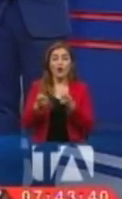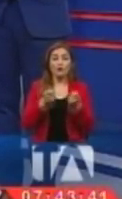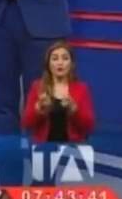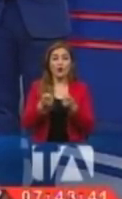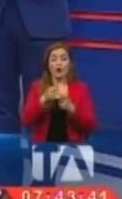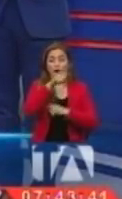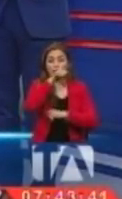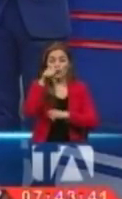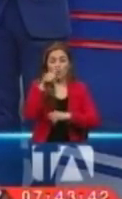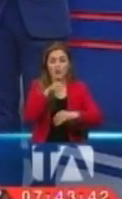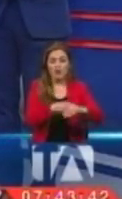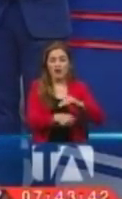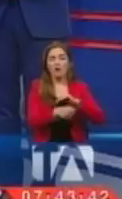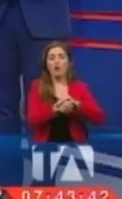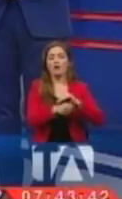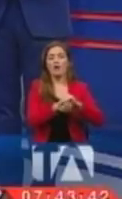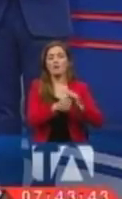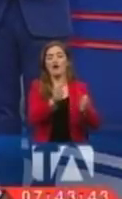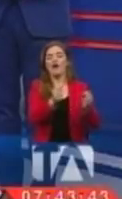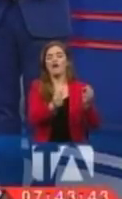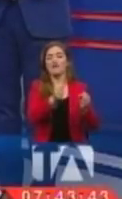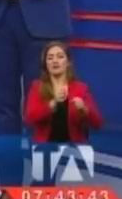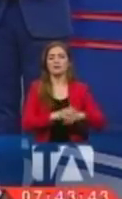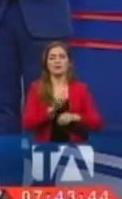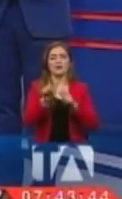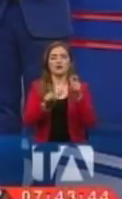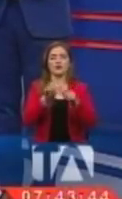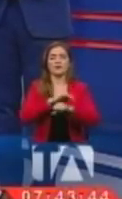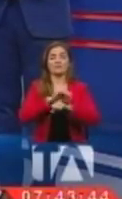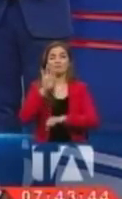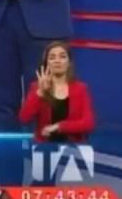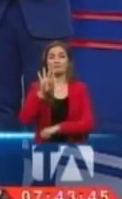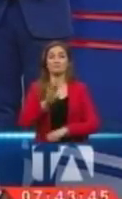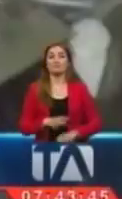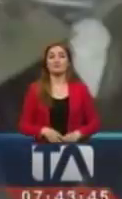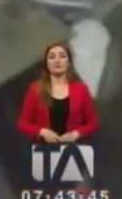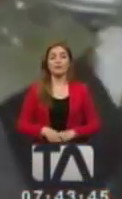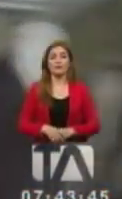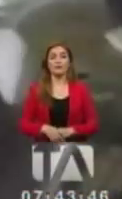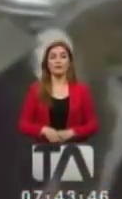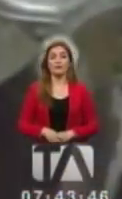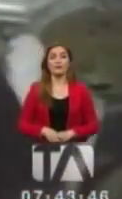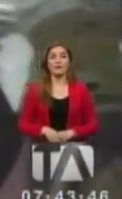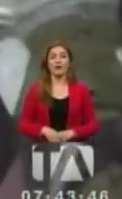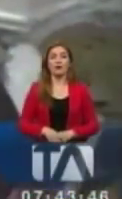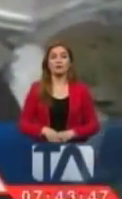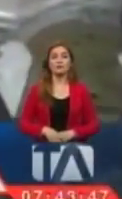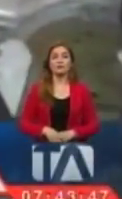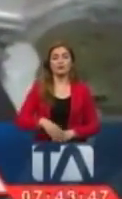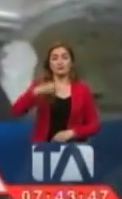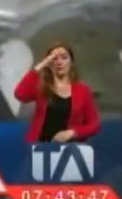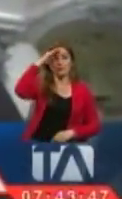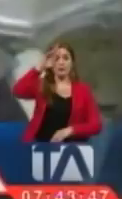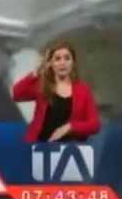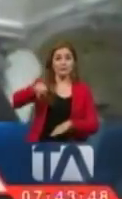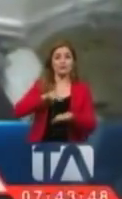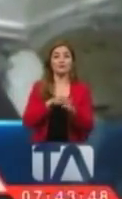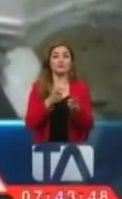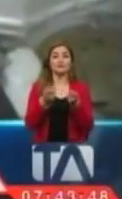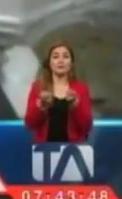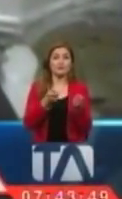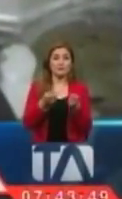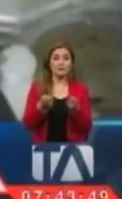camuflada en compartimentos de vehículos cuatro personas fueron detenidos la policía nacional a través del